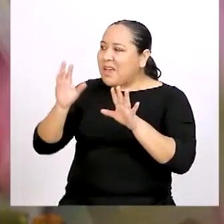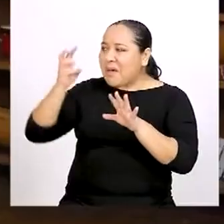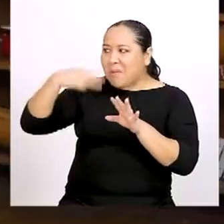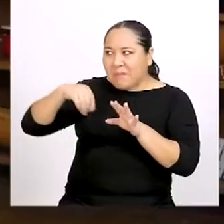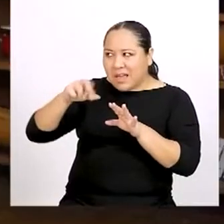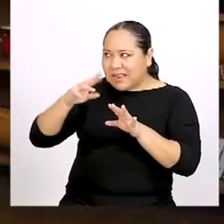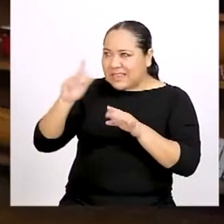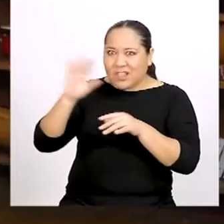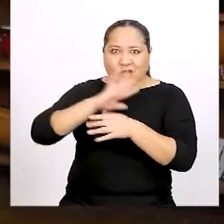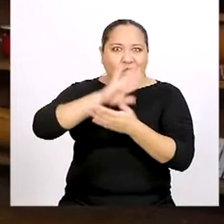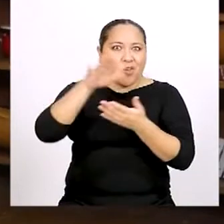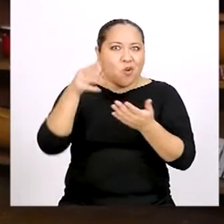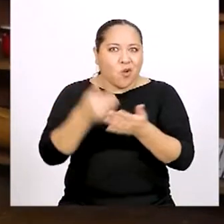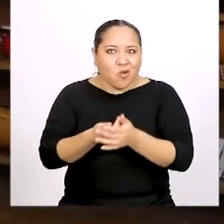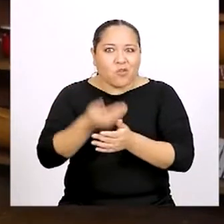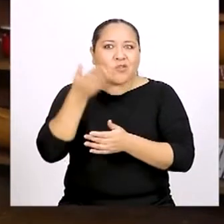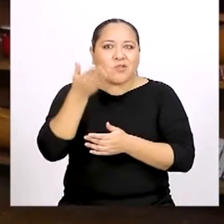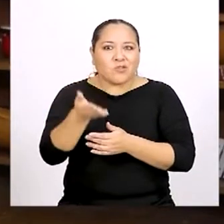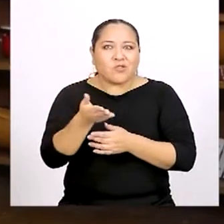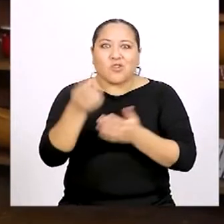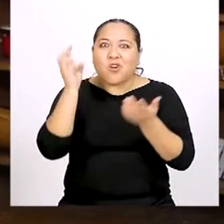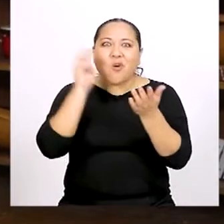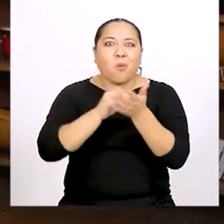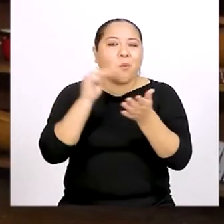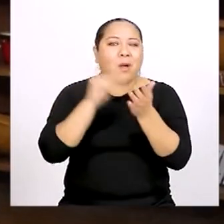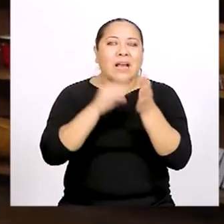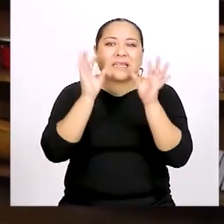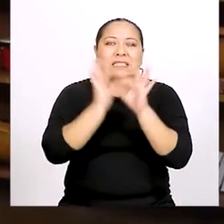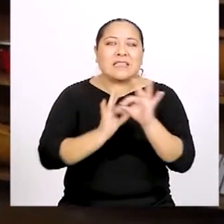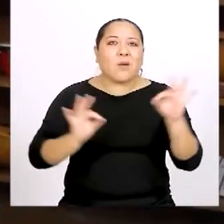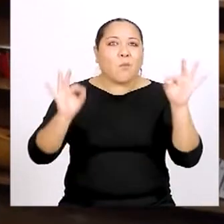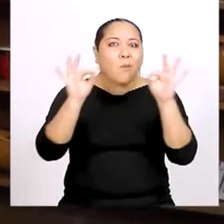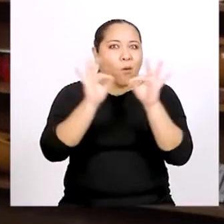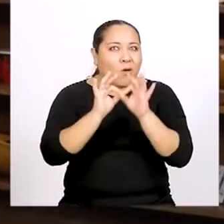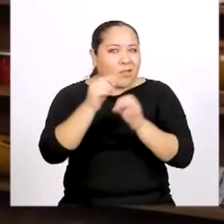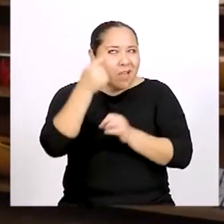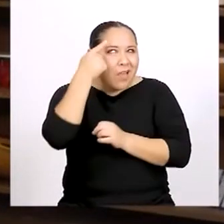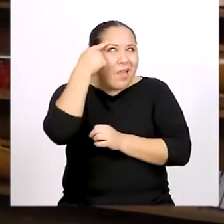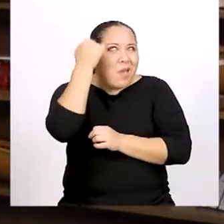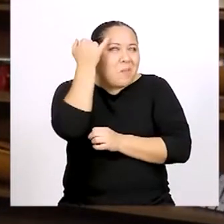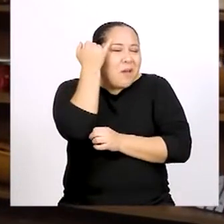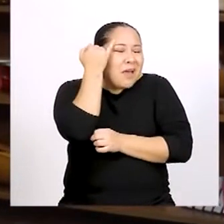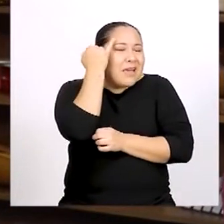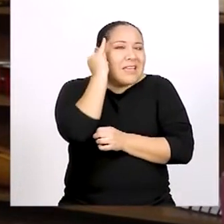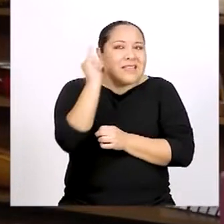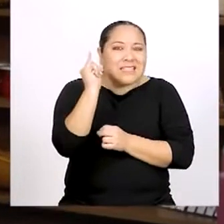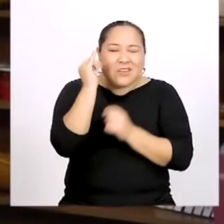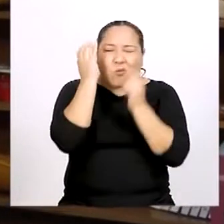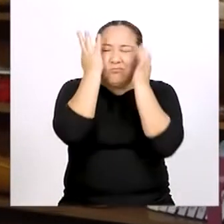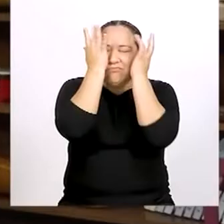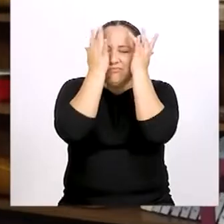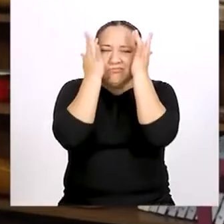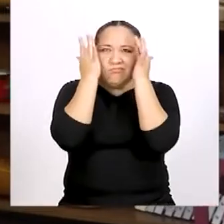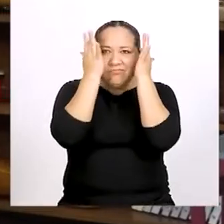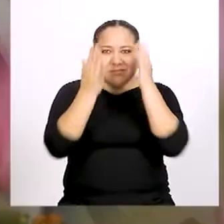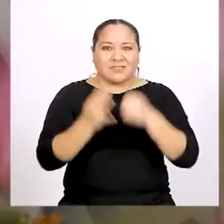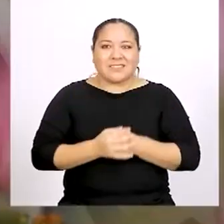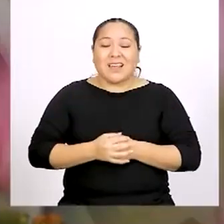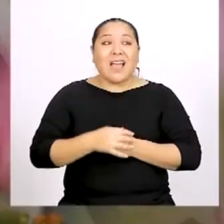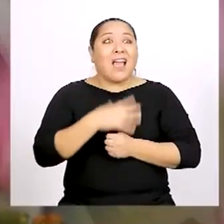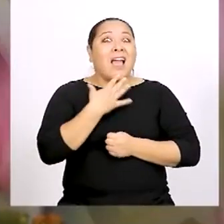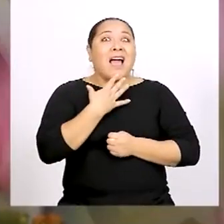Pero Martina, todas y todos tenemos lo más importante, nuestra imaginación y creatividad.